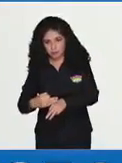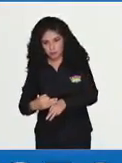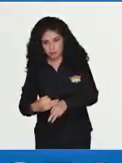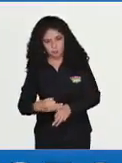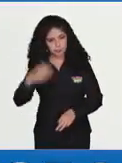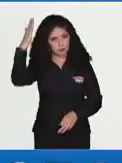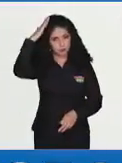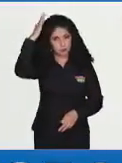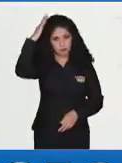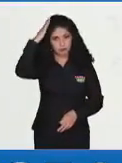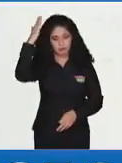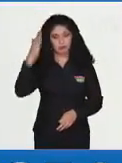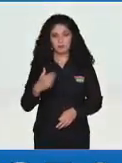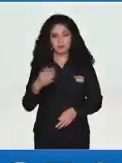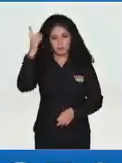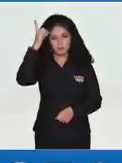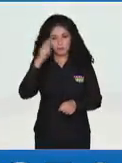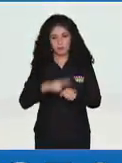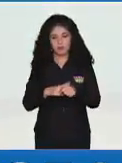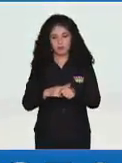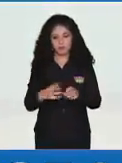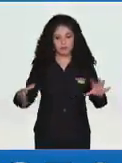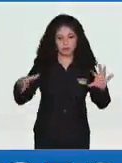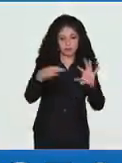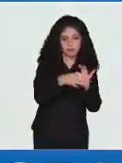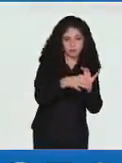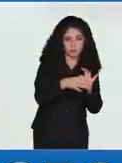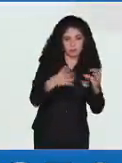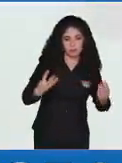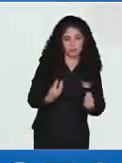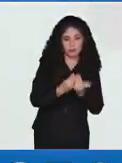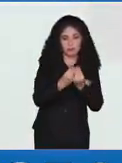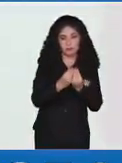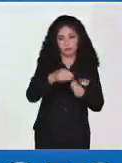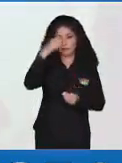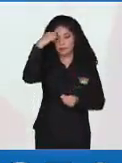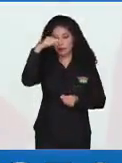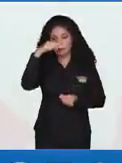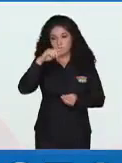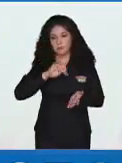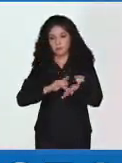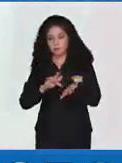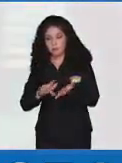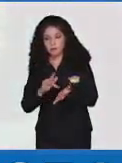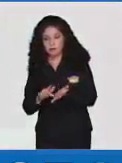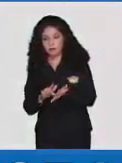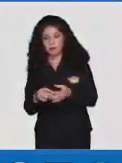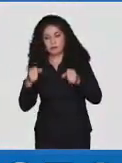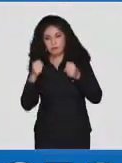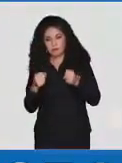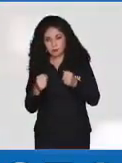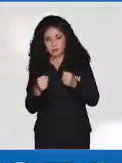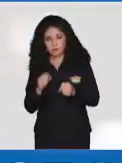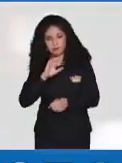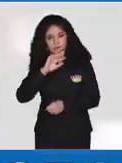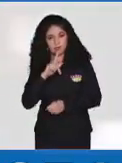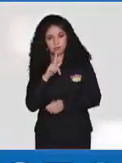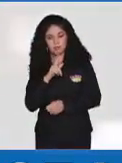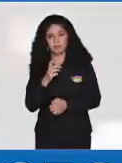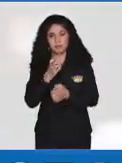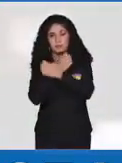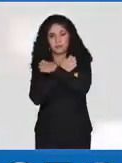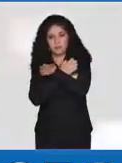esfuerzos convencidos de que lo mejor que les puede pasar a nuestros niños y a nuestros jóvenes